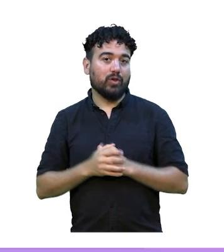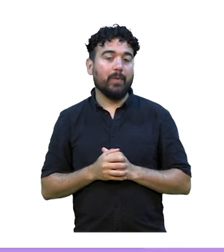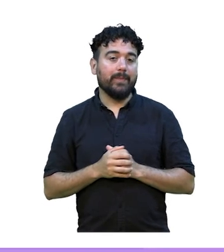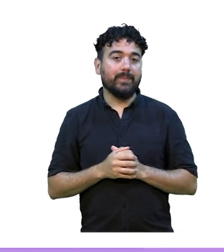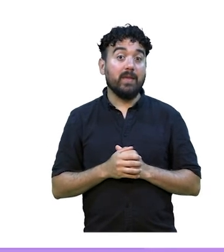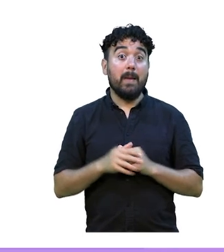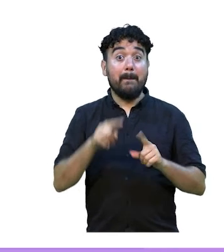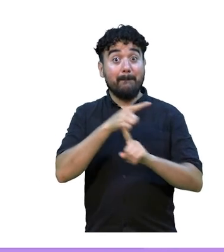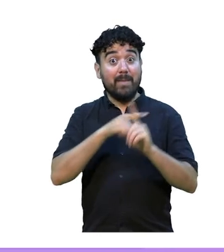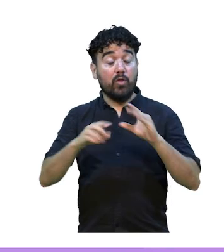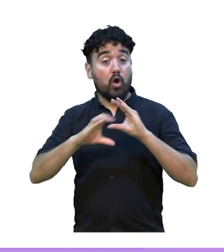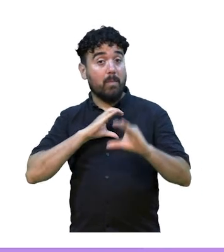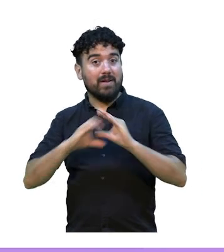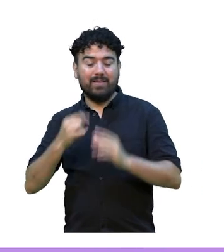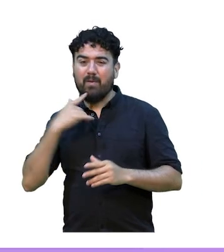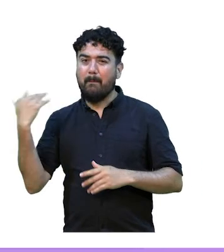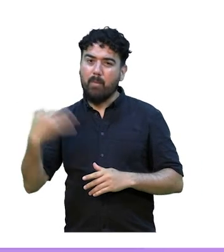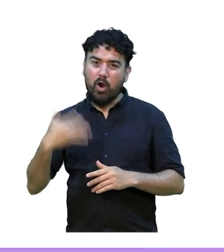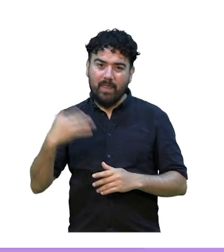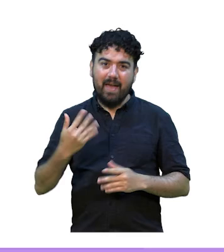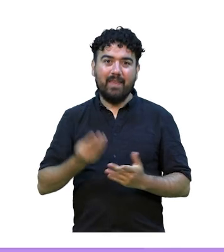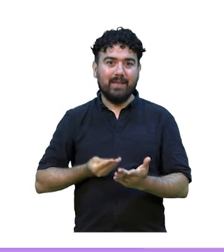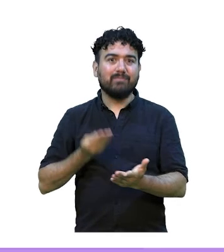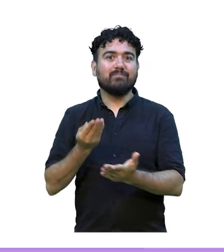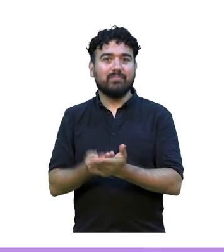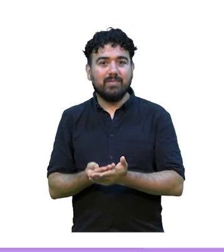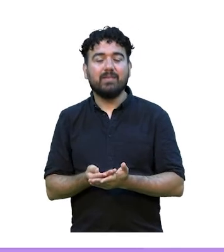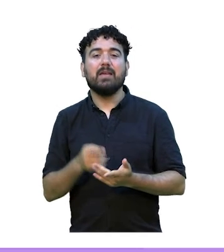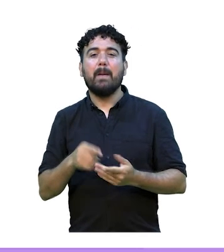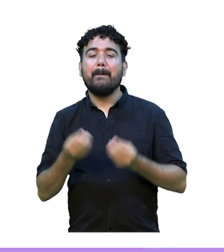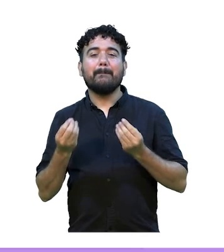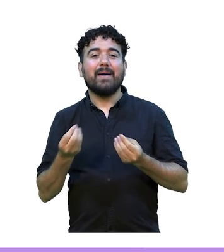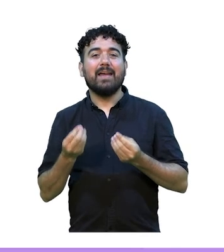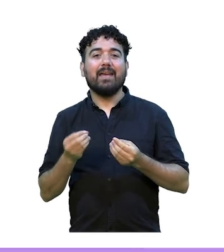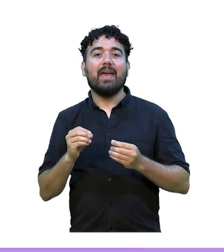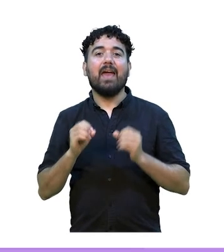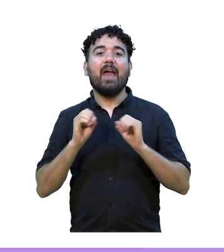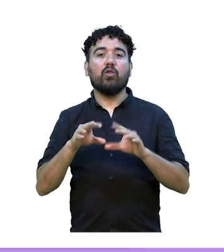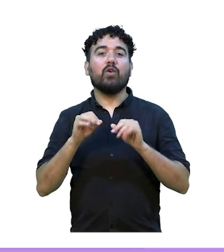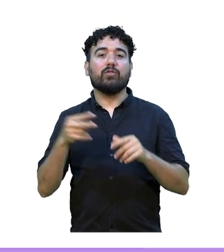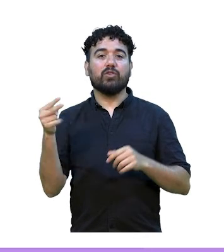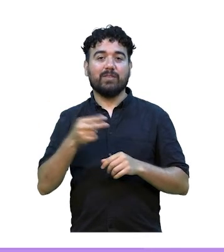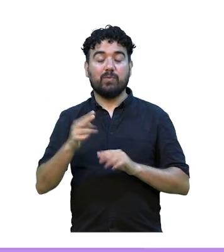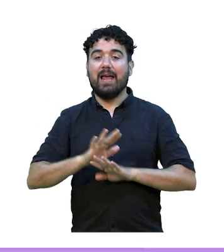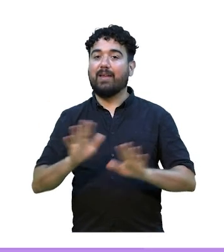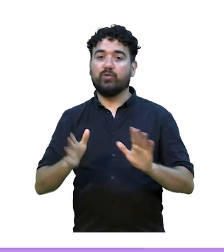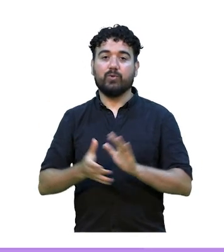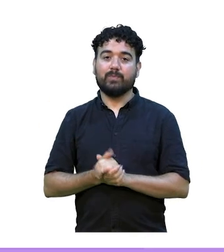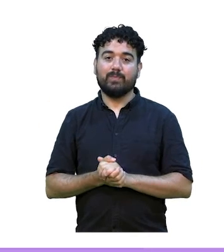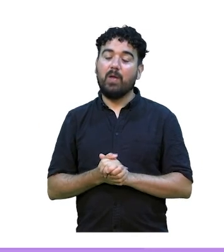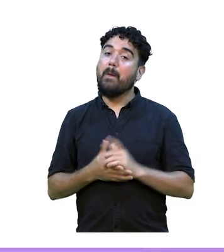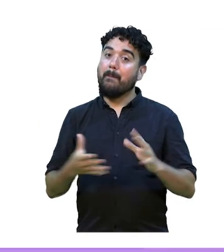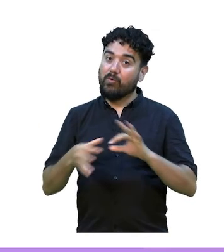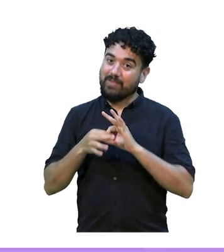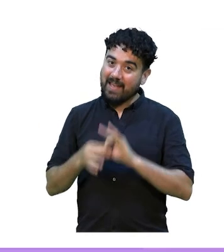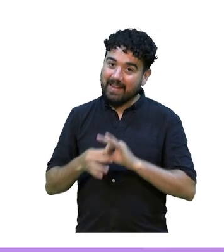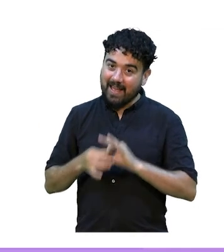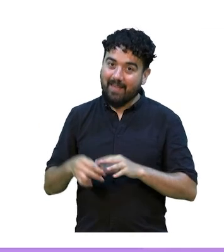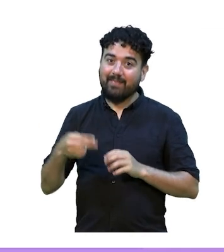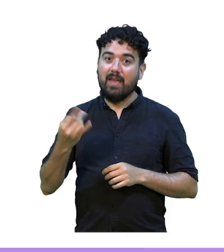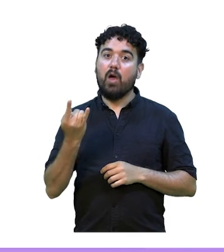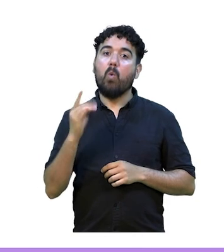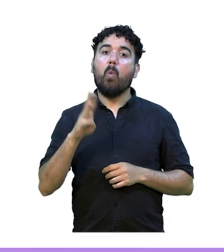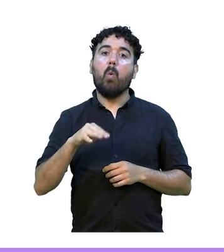comunicación. Los medios de comunicación fueron un actor clave que se interpuso en la agenda de la educación sexual.